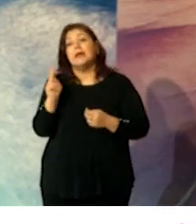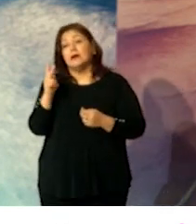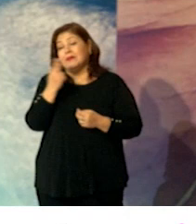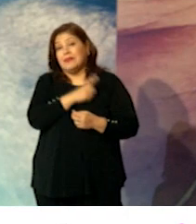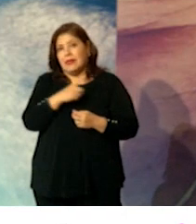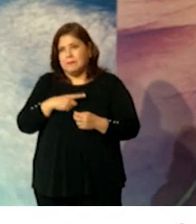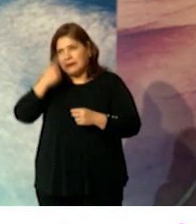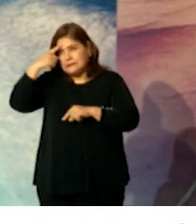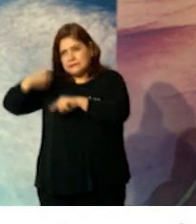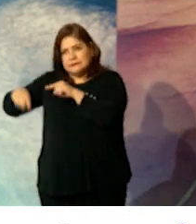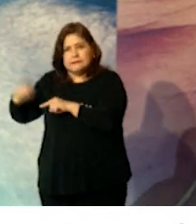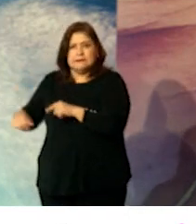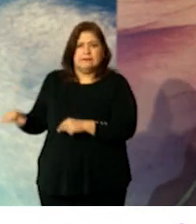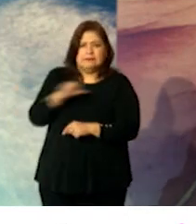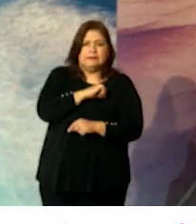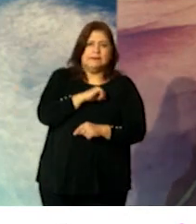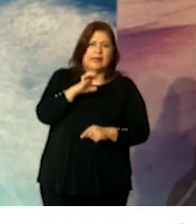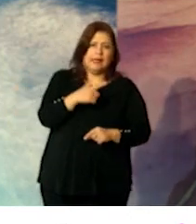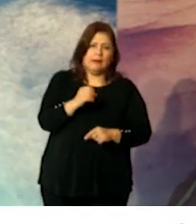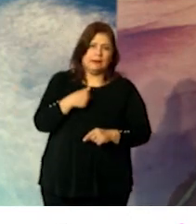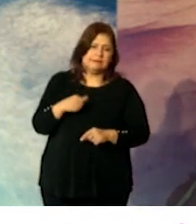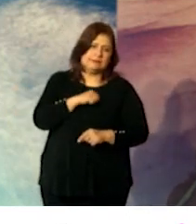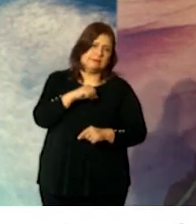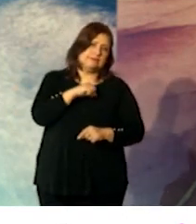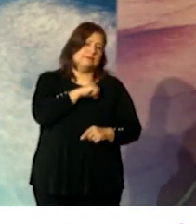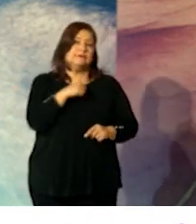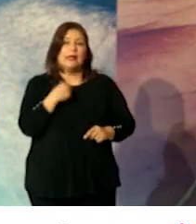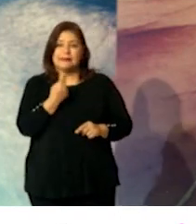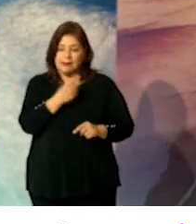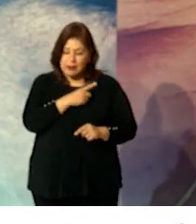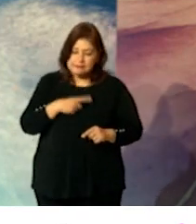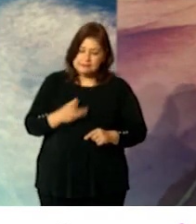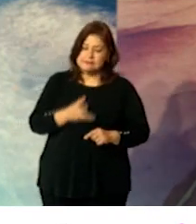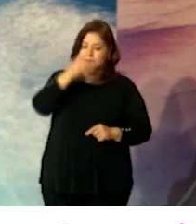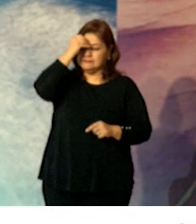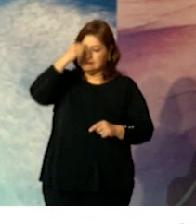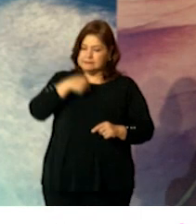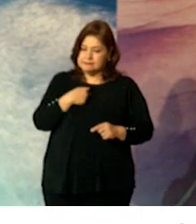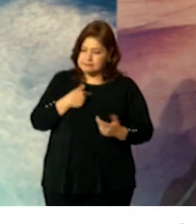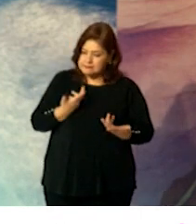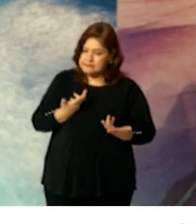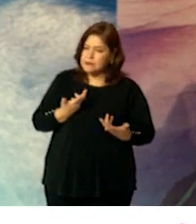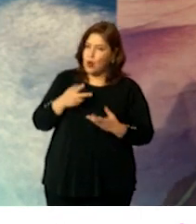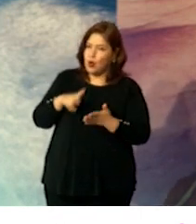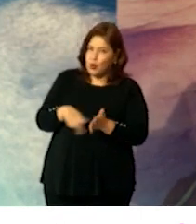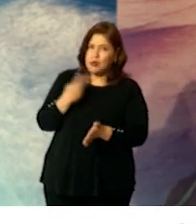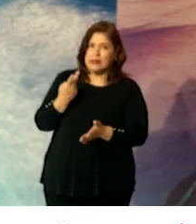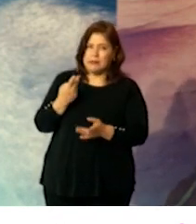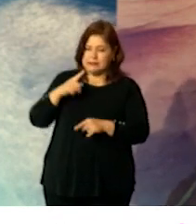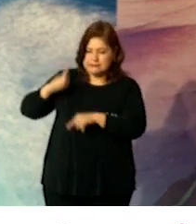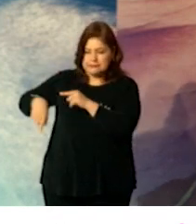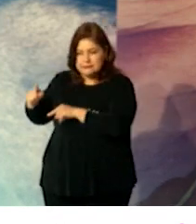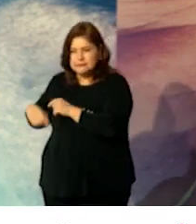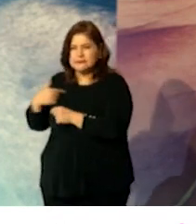egos, por ahí se empieza, y por reaprender todo lo que estamos haciendo